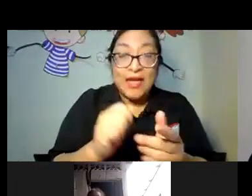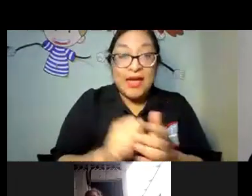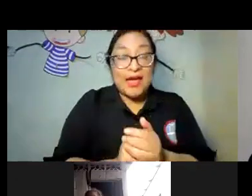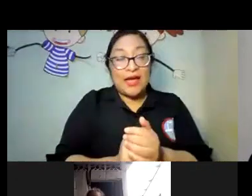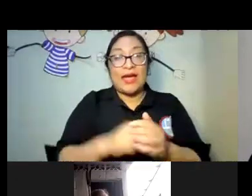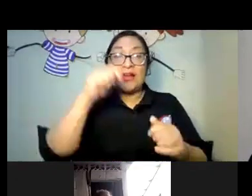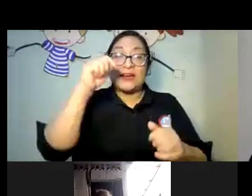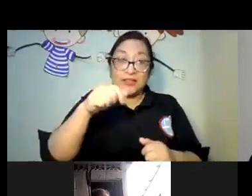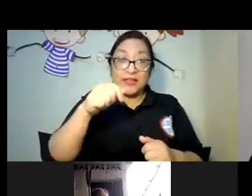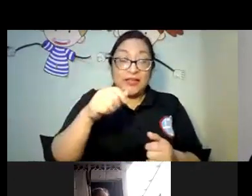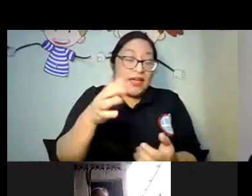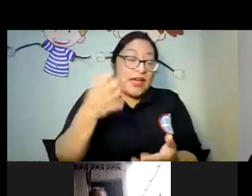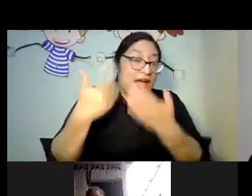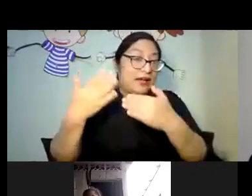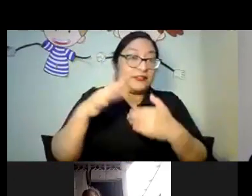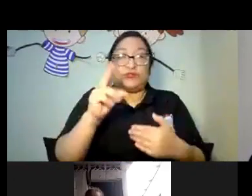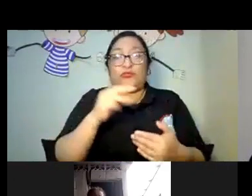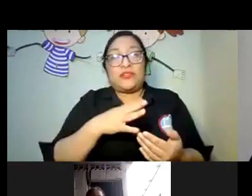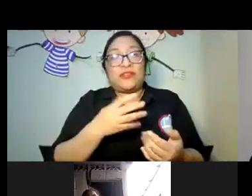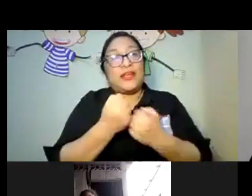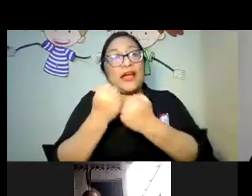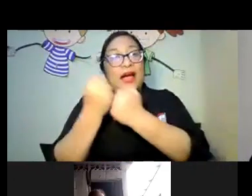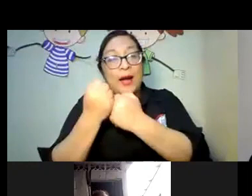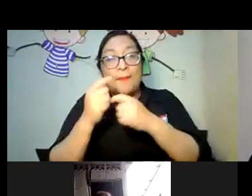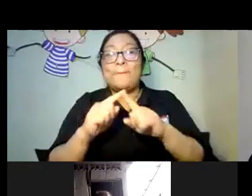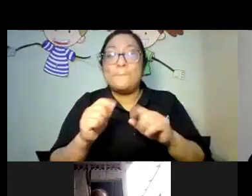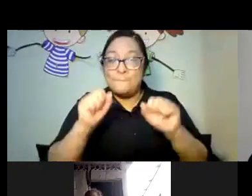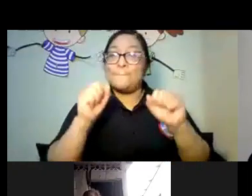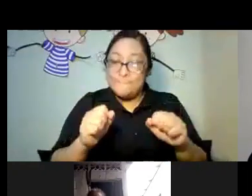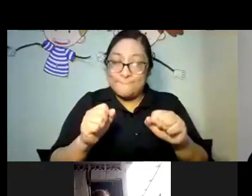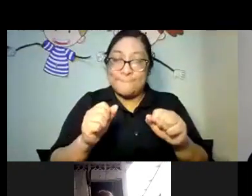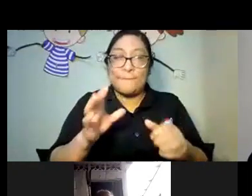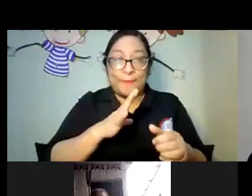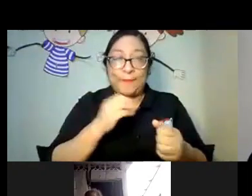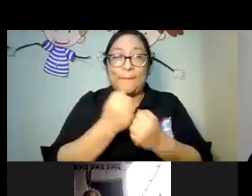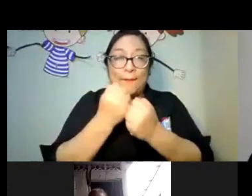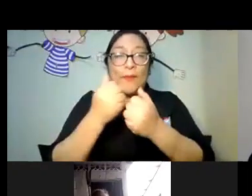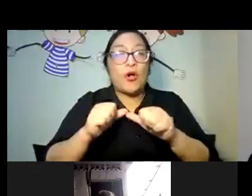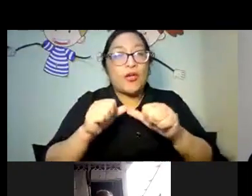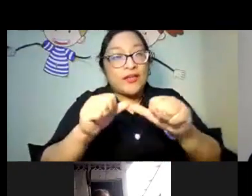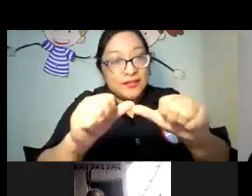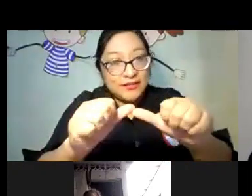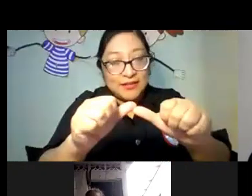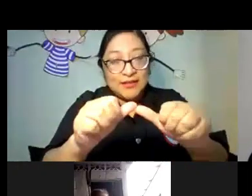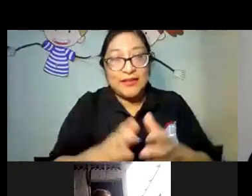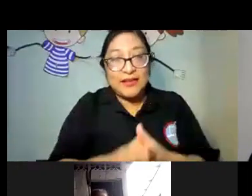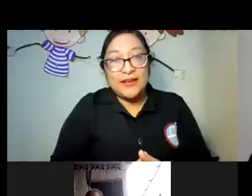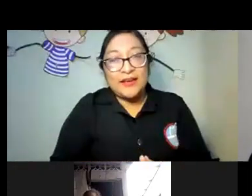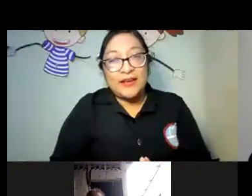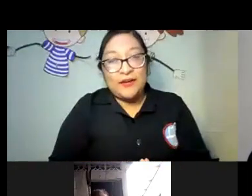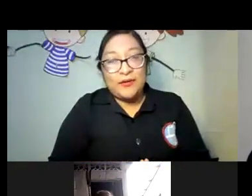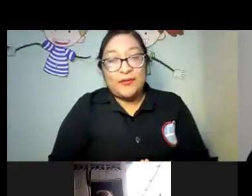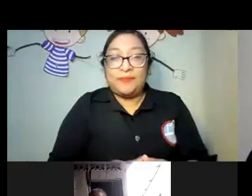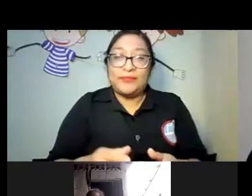hoy agradecemos los detalles de frases de amor y de apoyo para seguir adelante